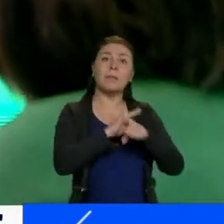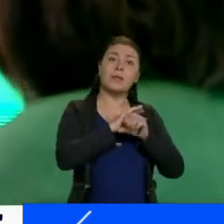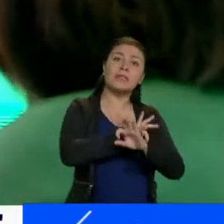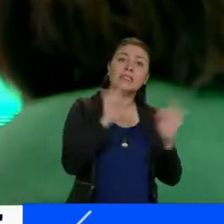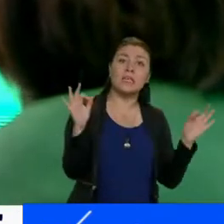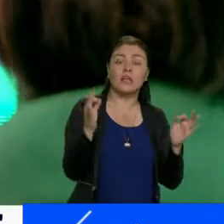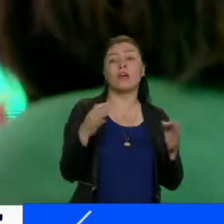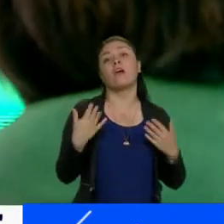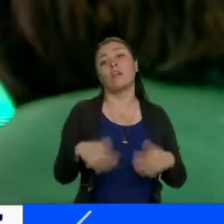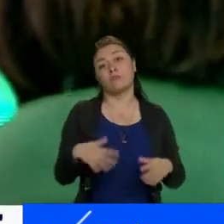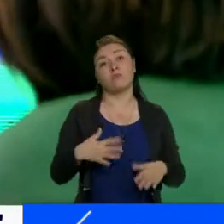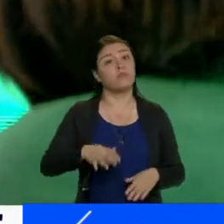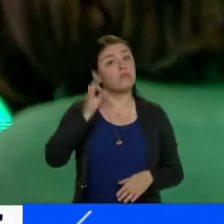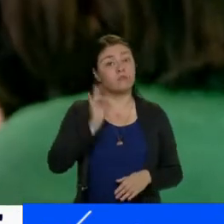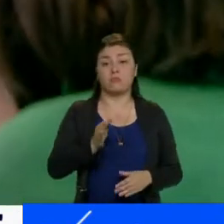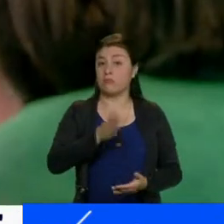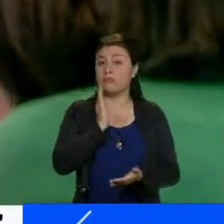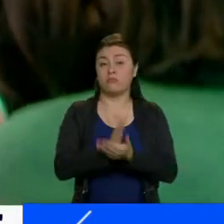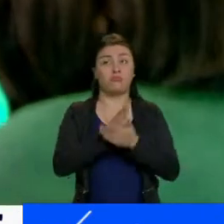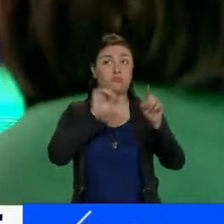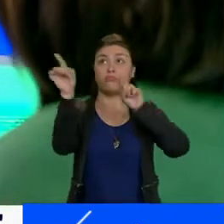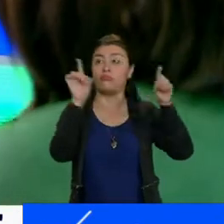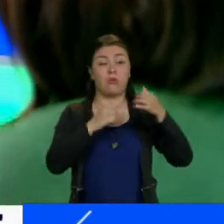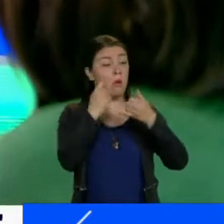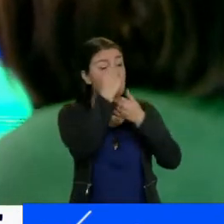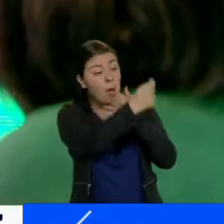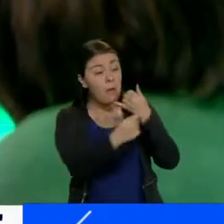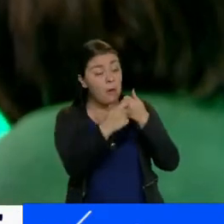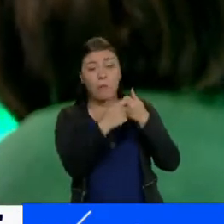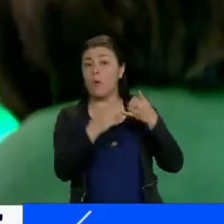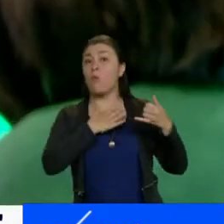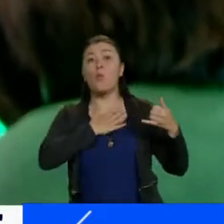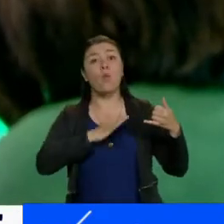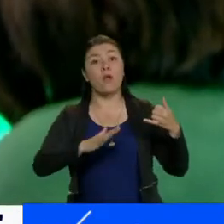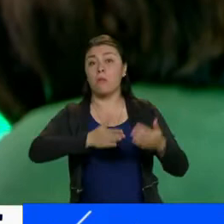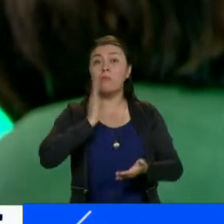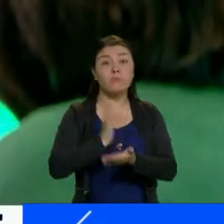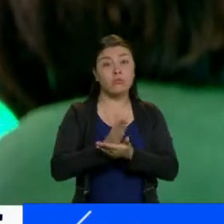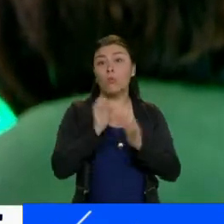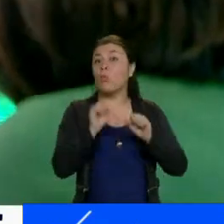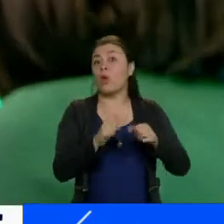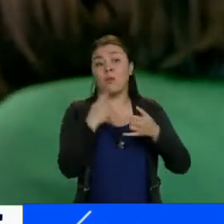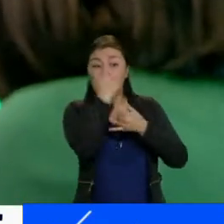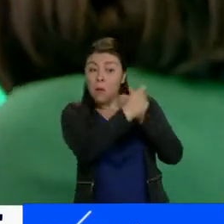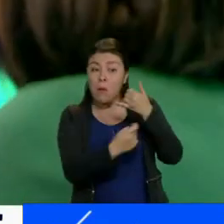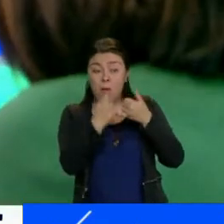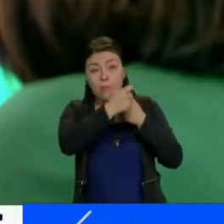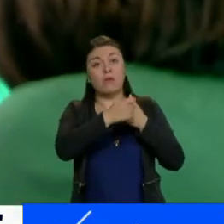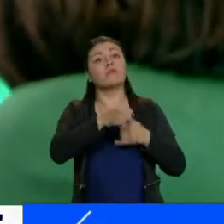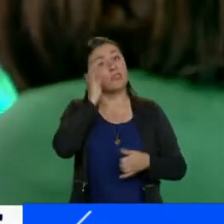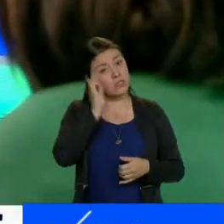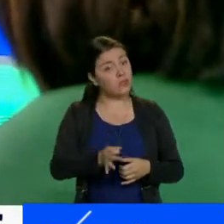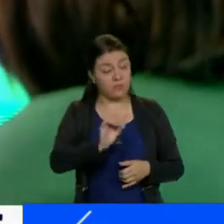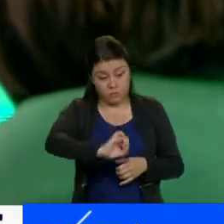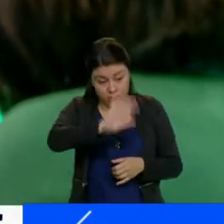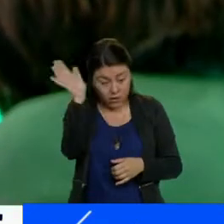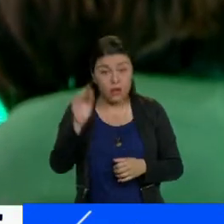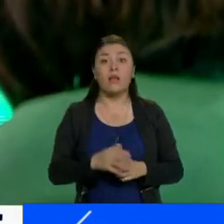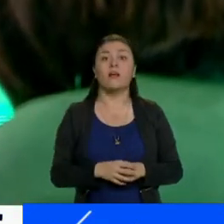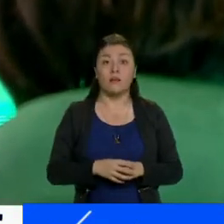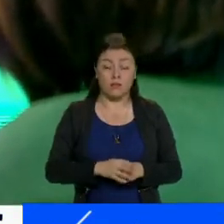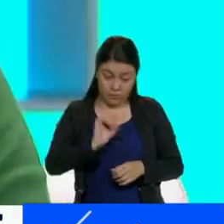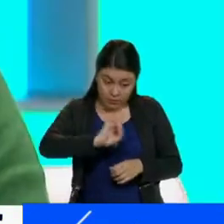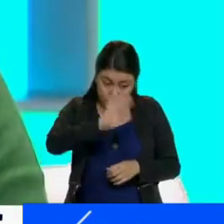ocurrir estas cosas en cualquier lugar que tenga unas condiciones ambientales como las que te estoy mencionando. Claro, el